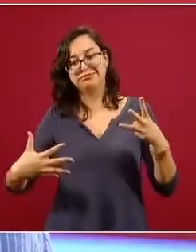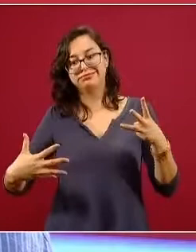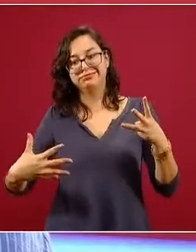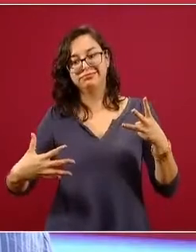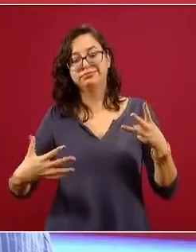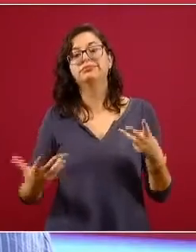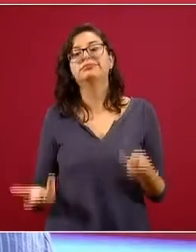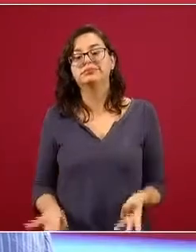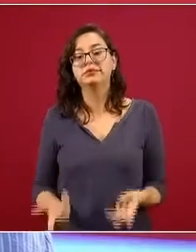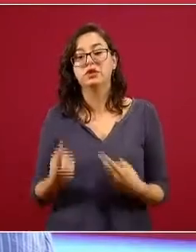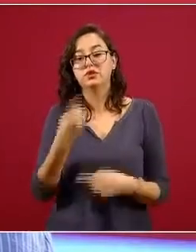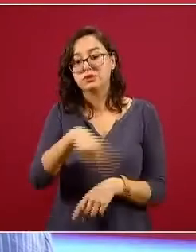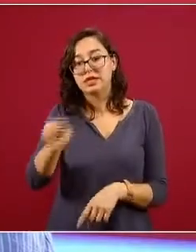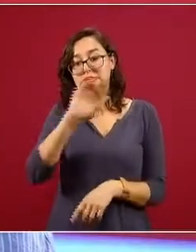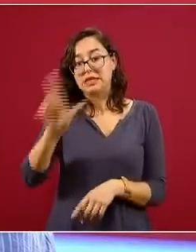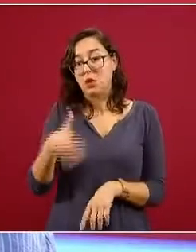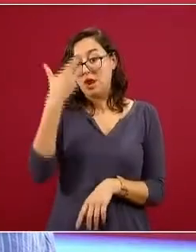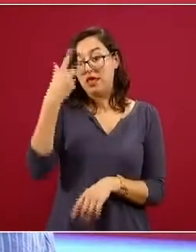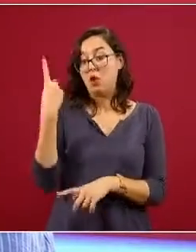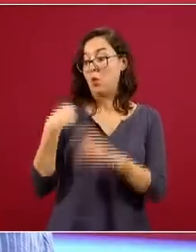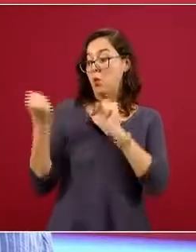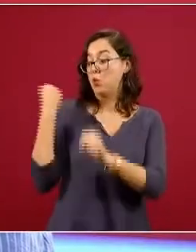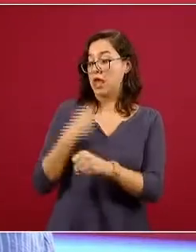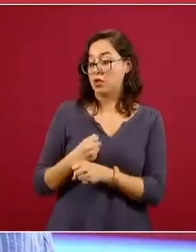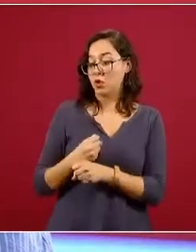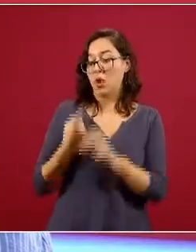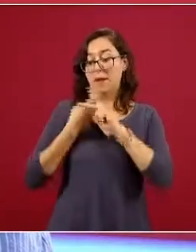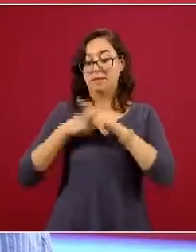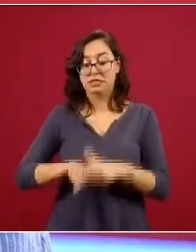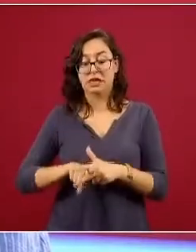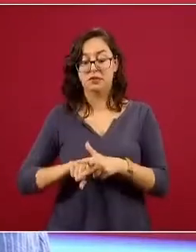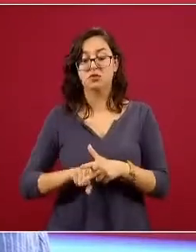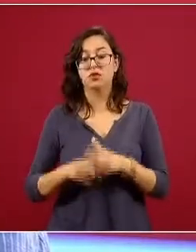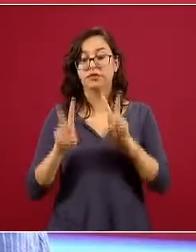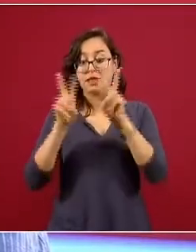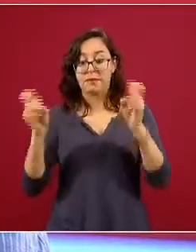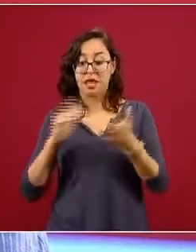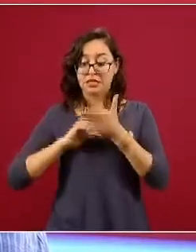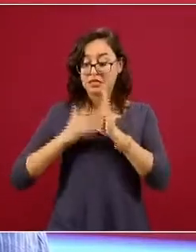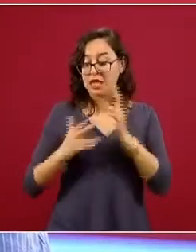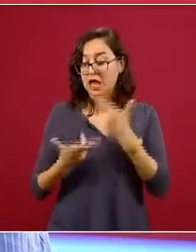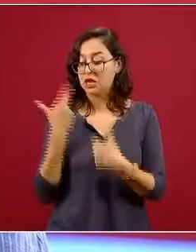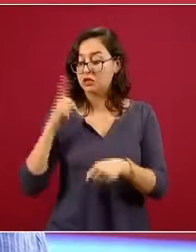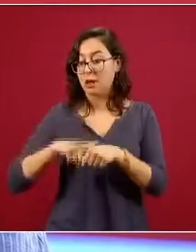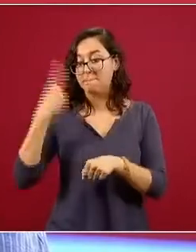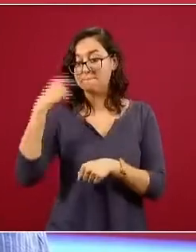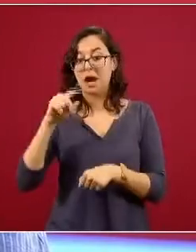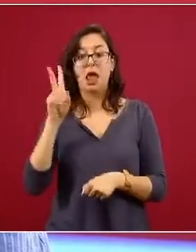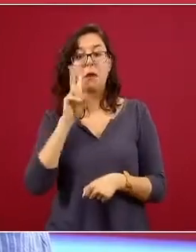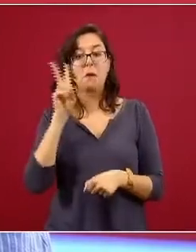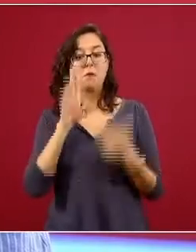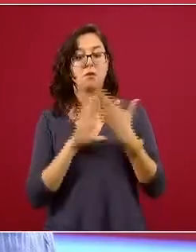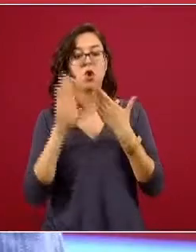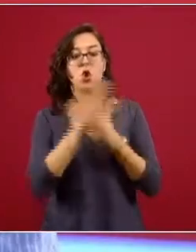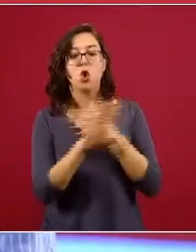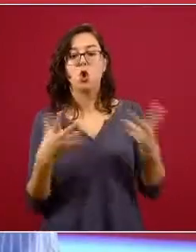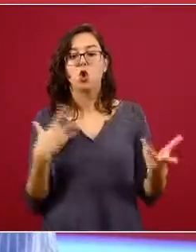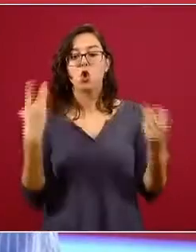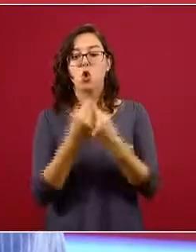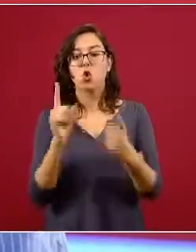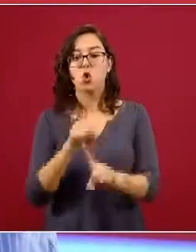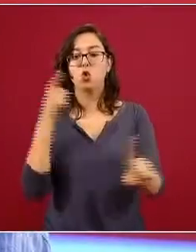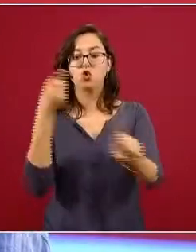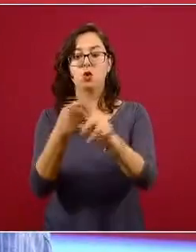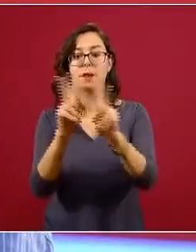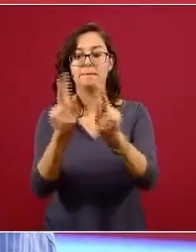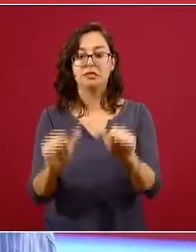ustedes que desde el año pasado iniciamos la Estrategia Nacional de Prevención de Adicciones, Juntos por la Paz, que dio un